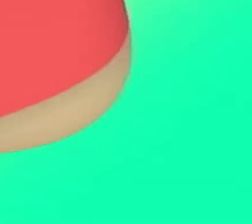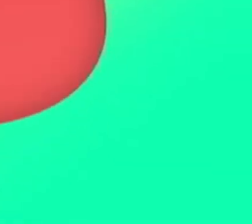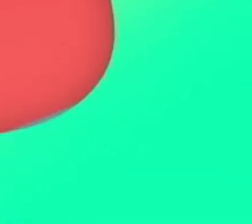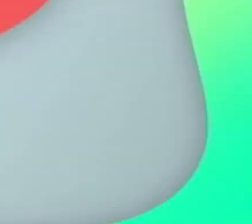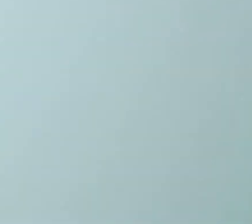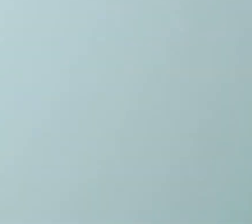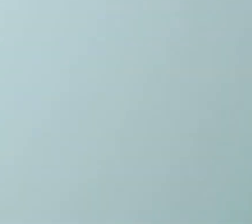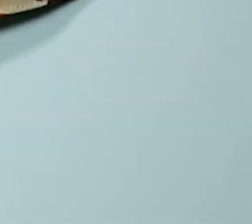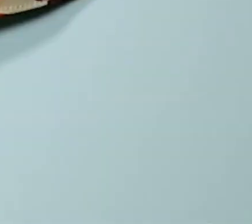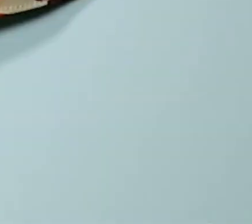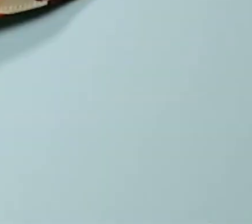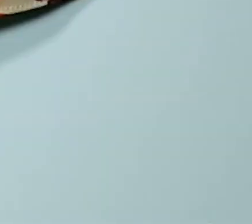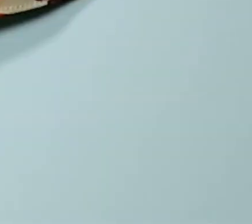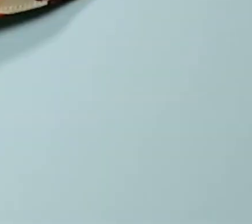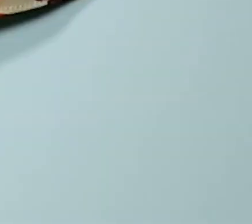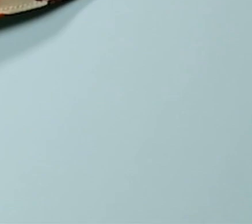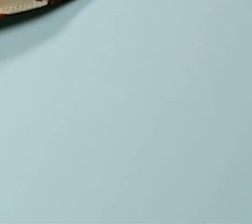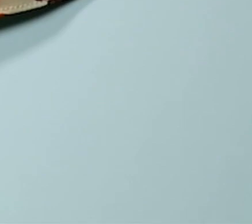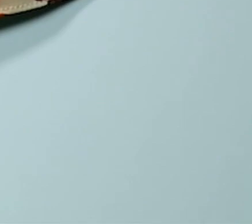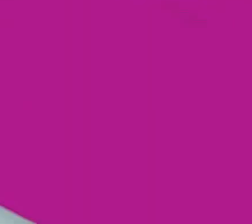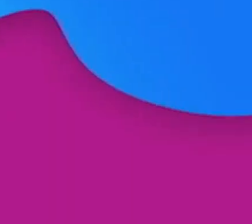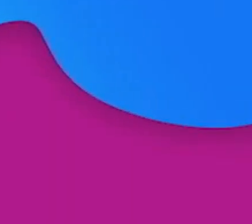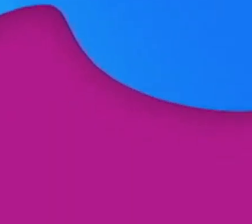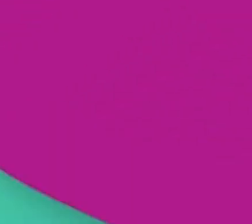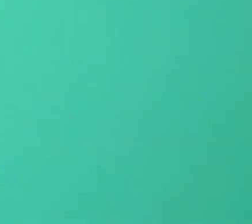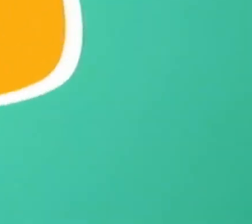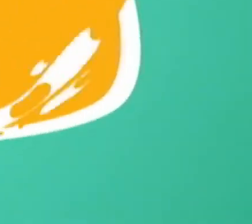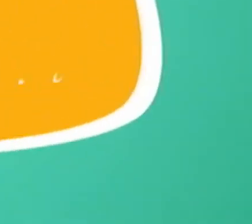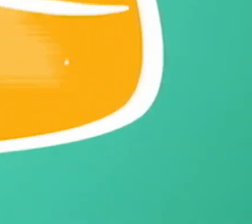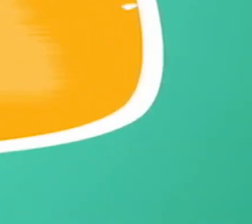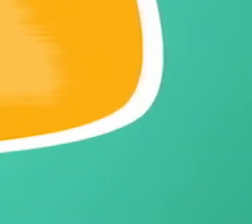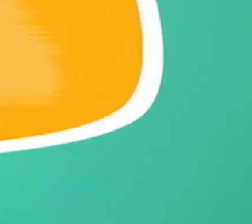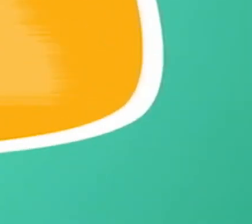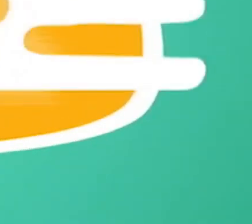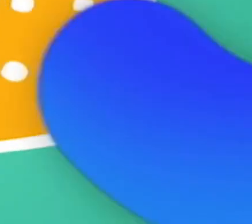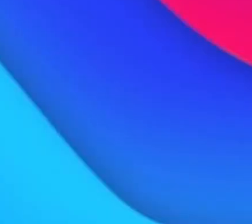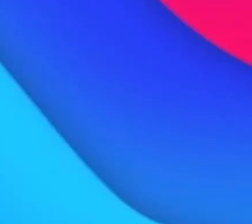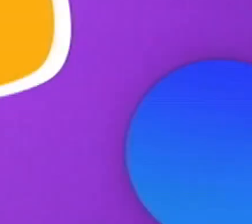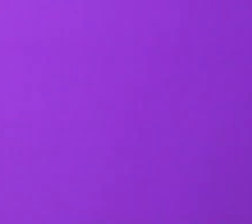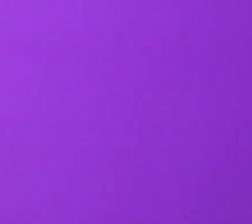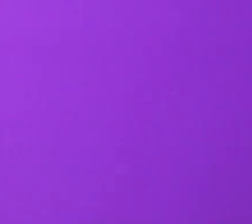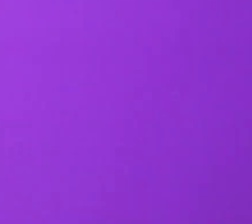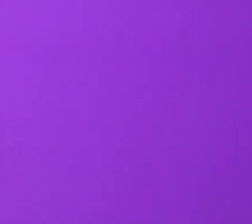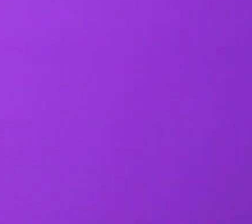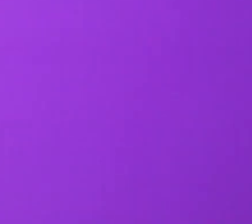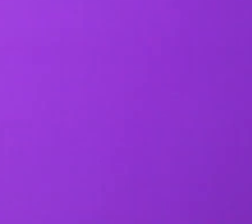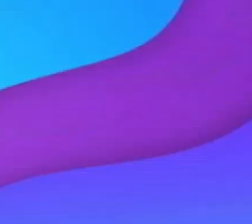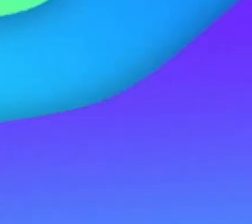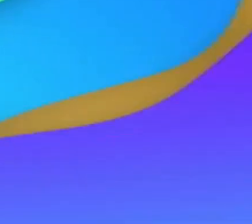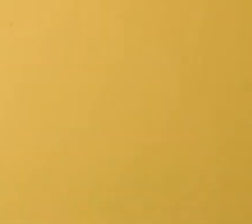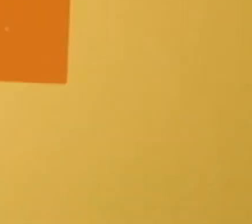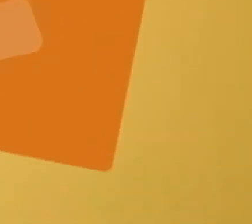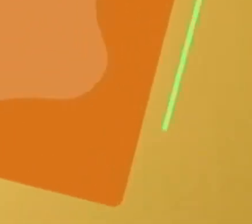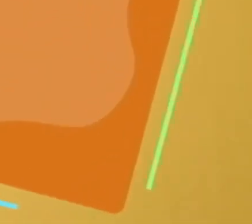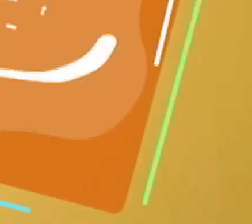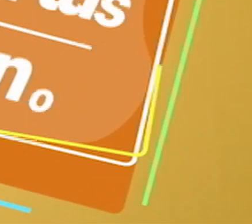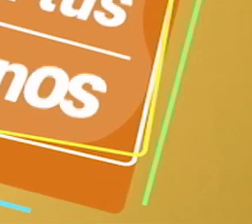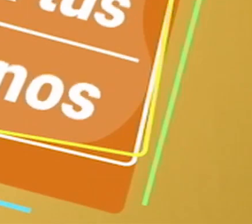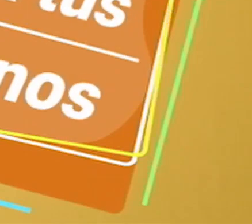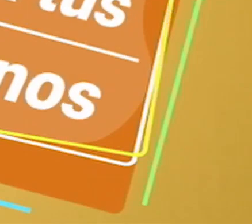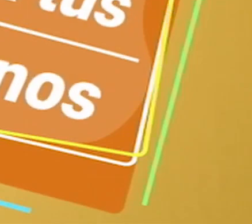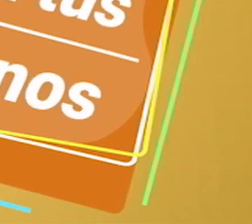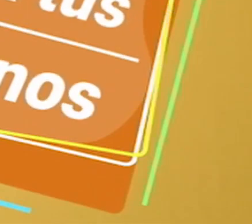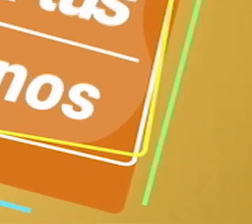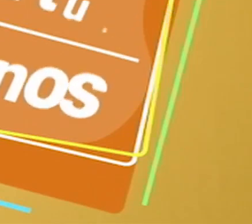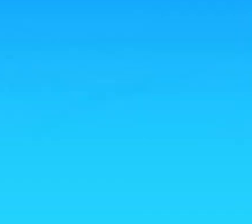montaña o sol cerca de tu casa, reforzate. ¿Cómo? Lava tus